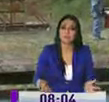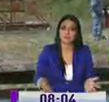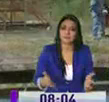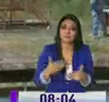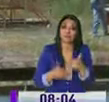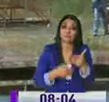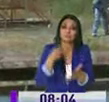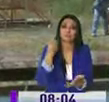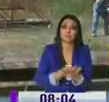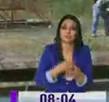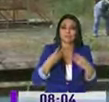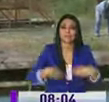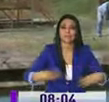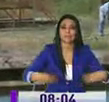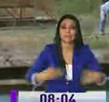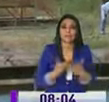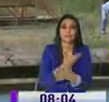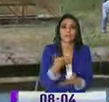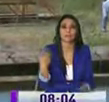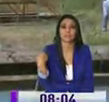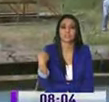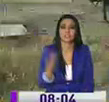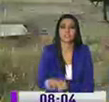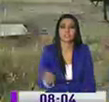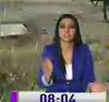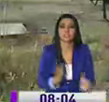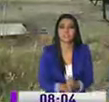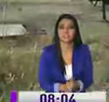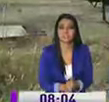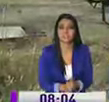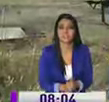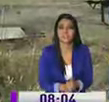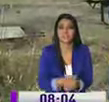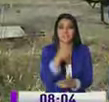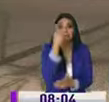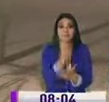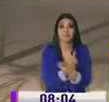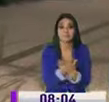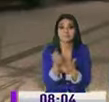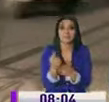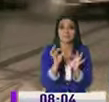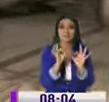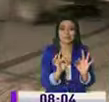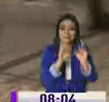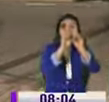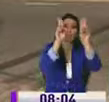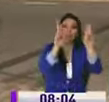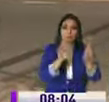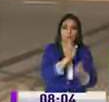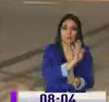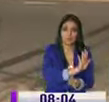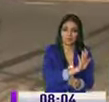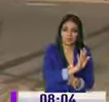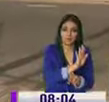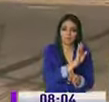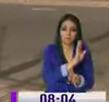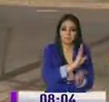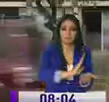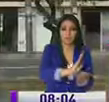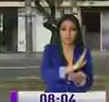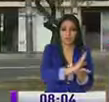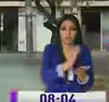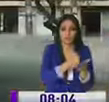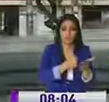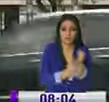proceso para comprar los materiales no es porque no disponemos por momento se espera que en una semana esté habilitado el puente peatonal de san martín de porras